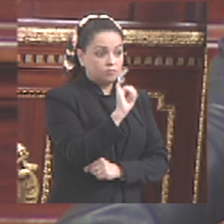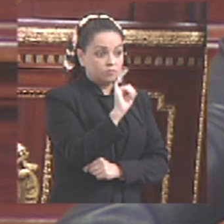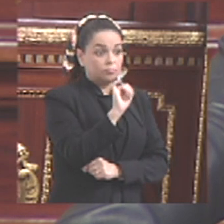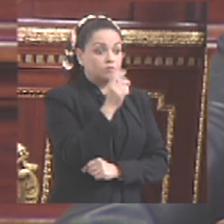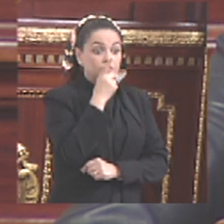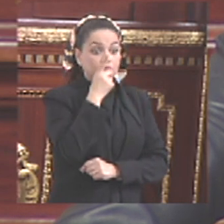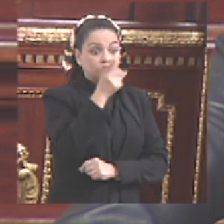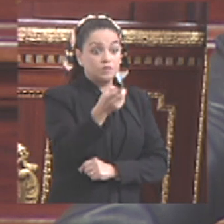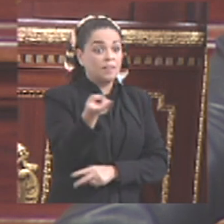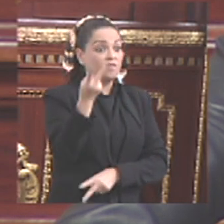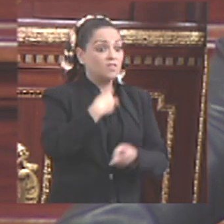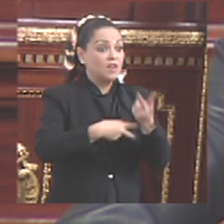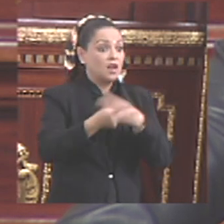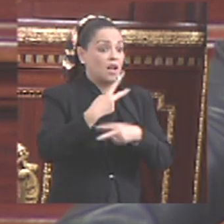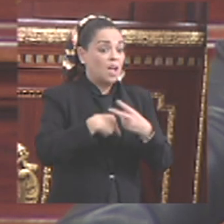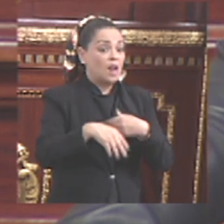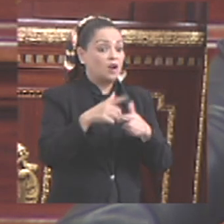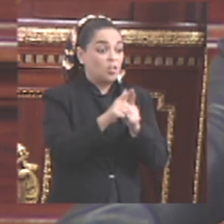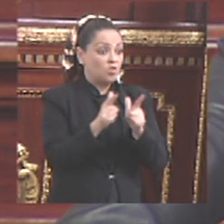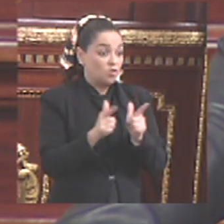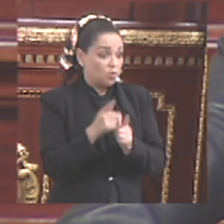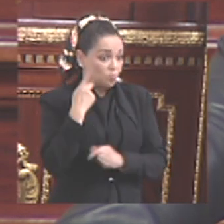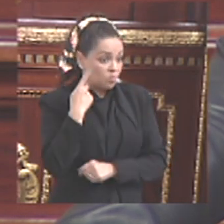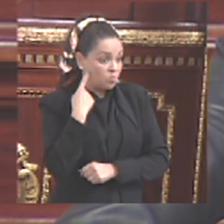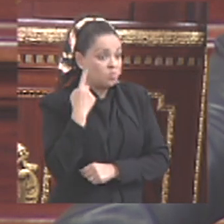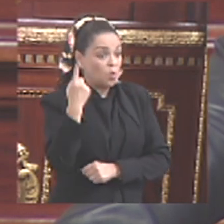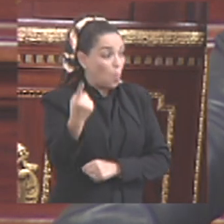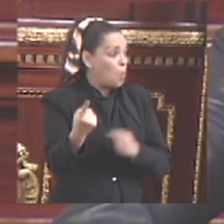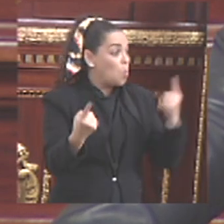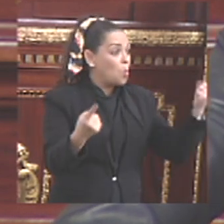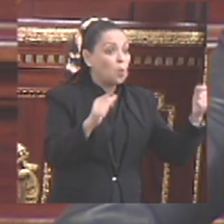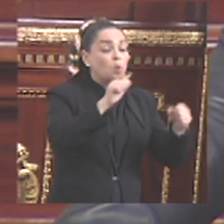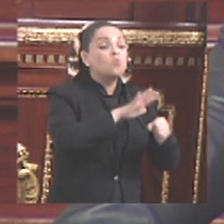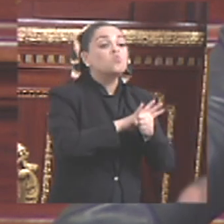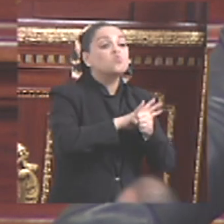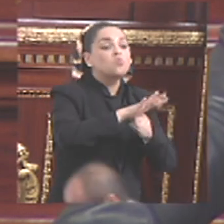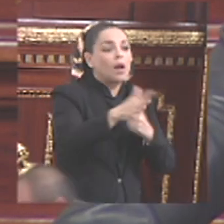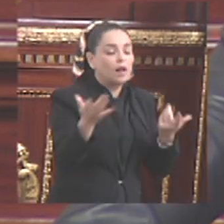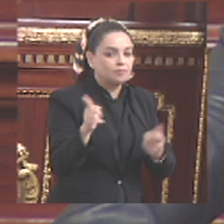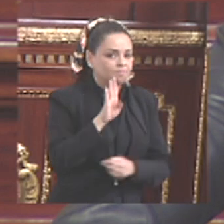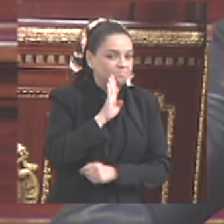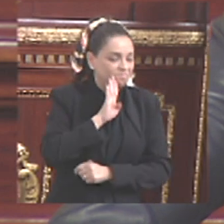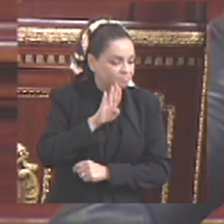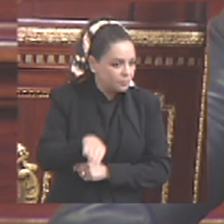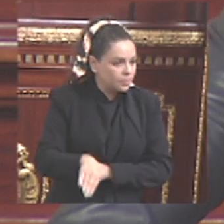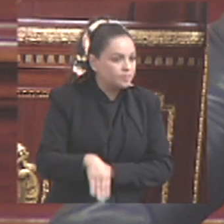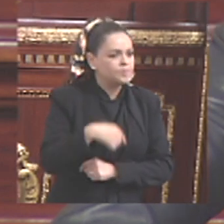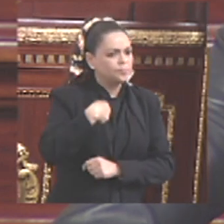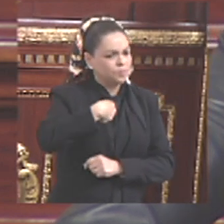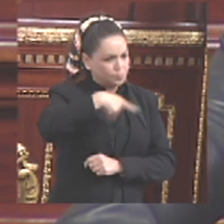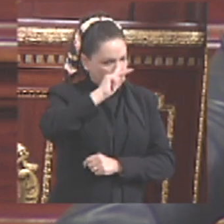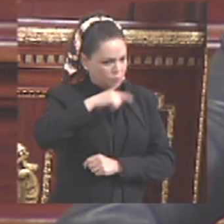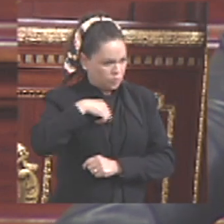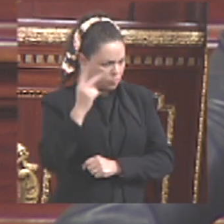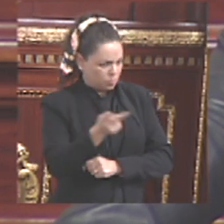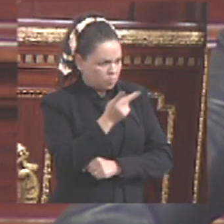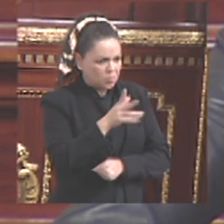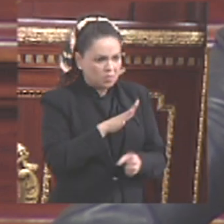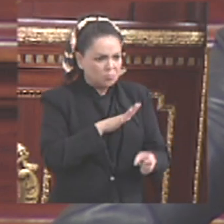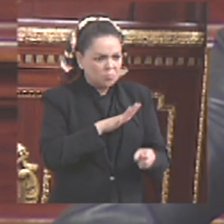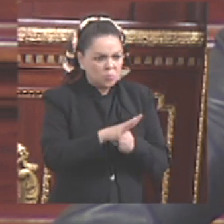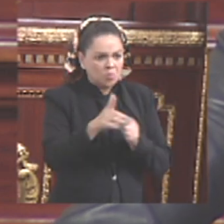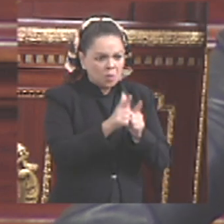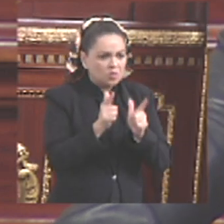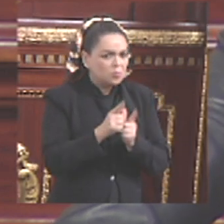diciendo que venían de uno u otro partido político. Pero yo me pregunto, si venían de un partido u otro partido político, ¿por